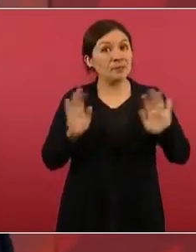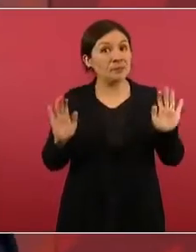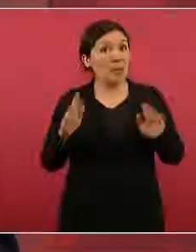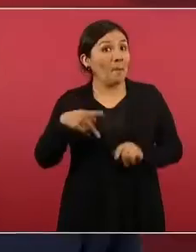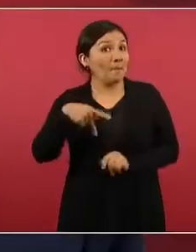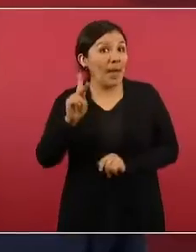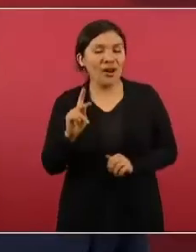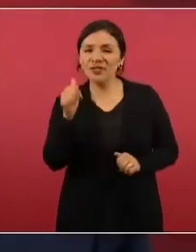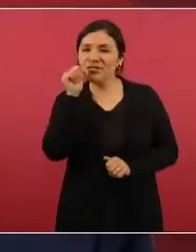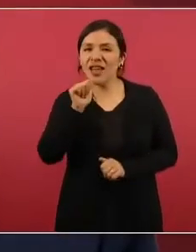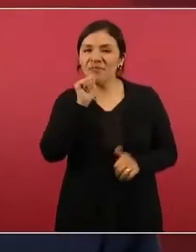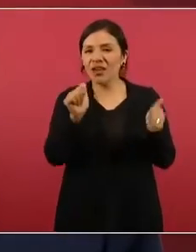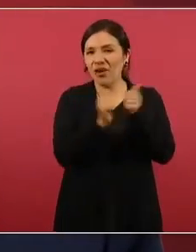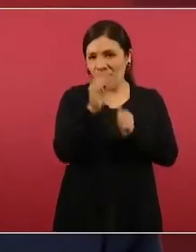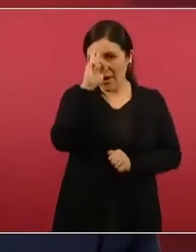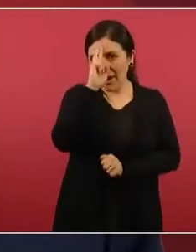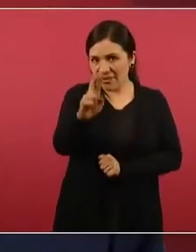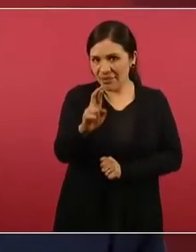fue respetuoso.